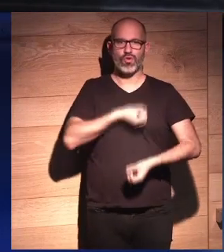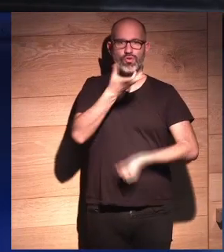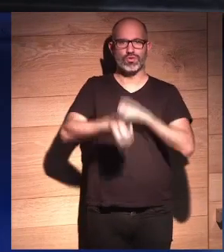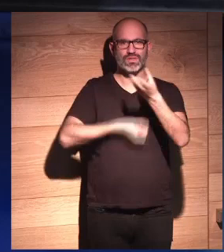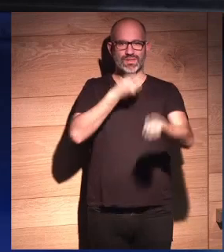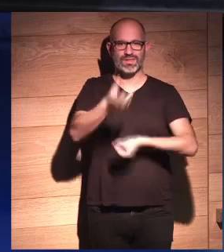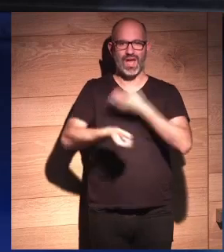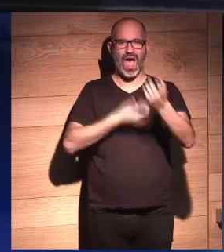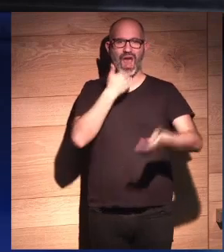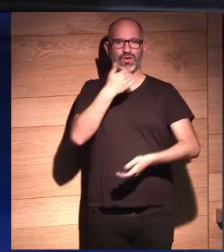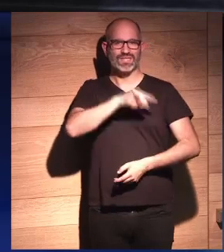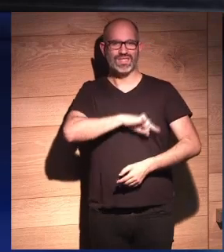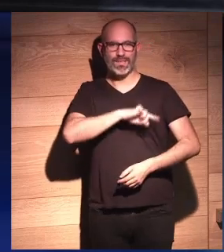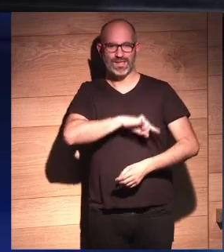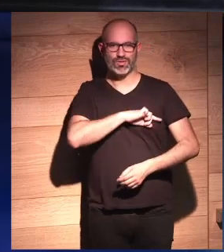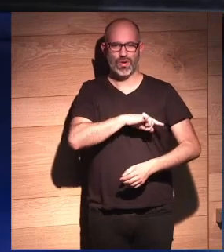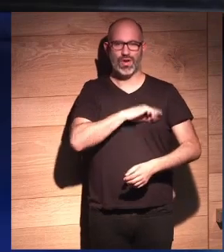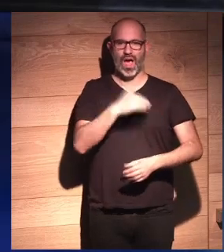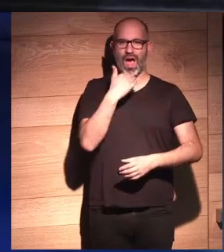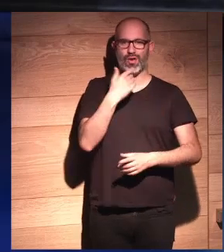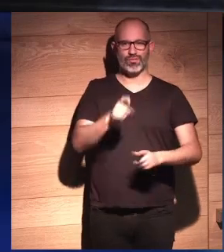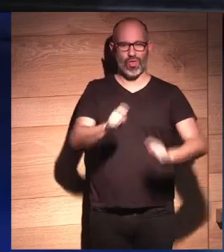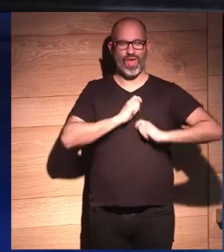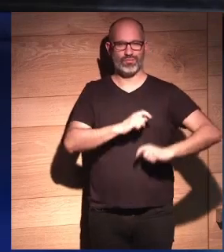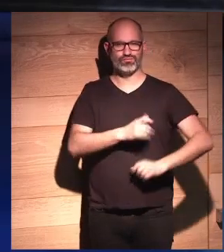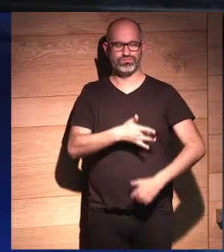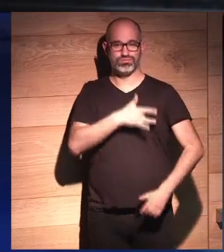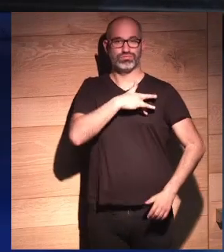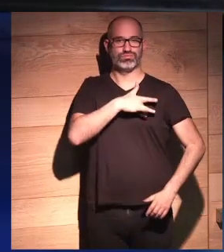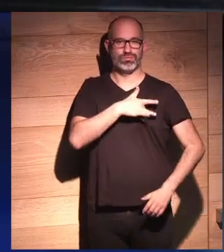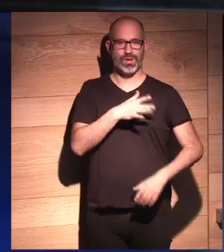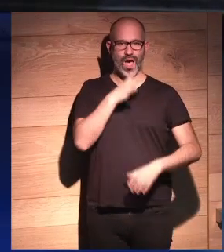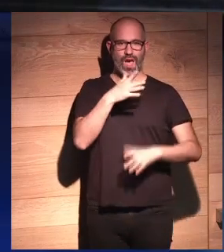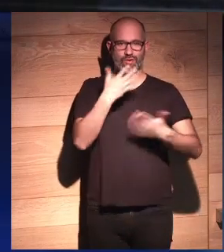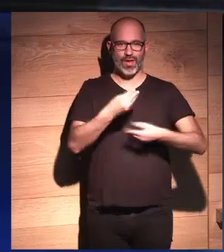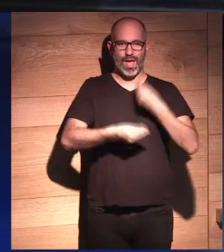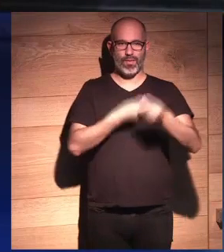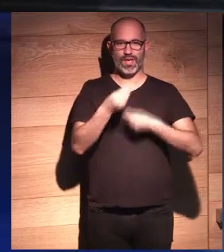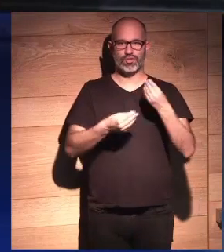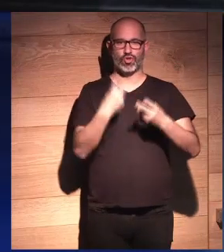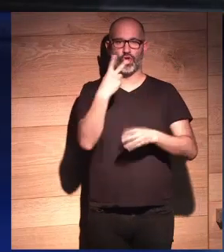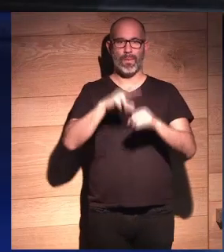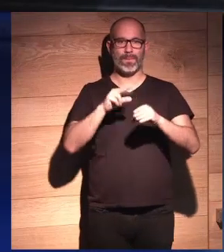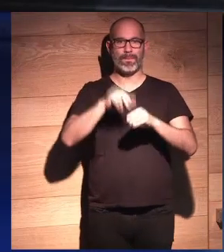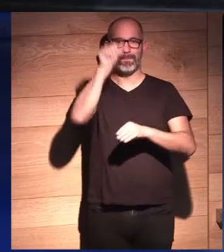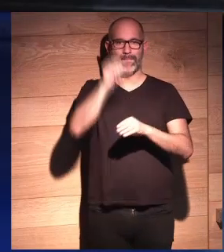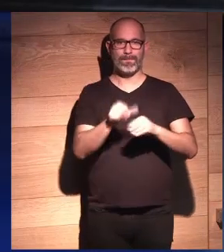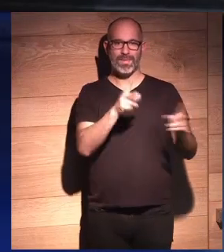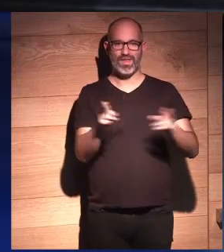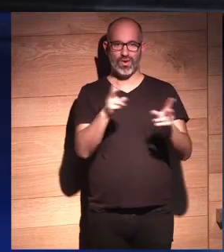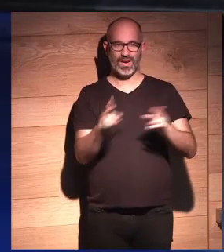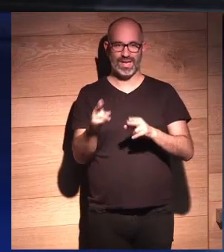historias de sentimientos que nos llegaran al corazón, y hemos hecho 2 videoclips con uno de los músicos de Un cuento al